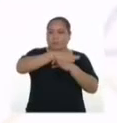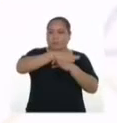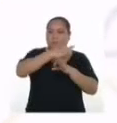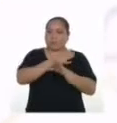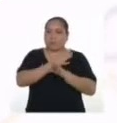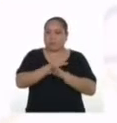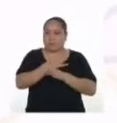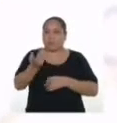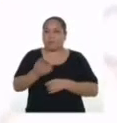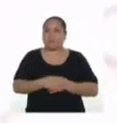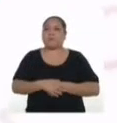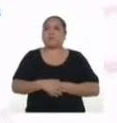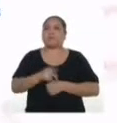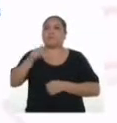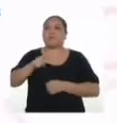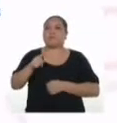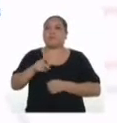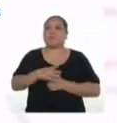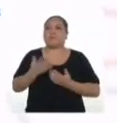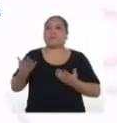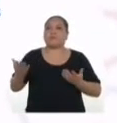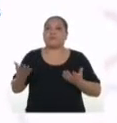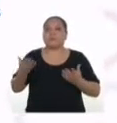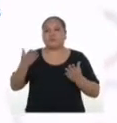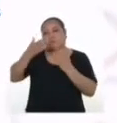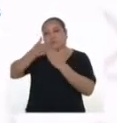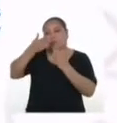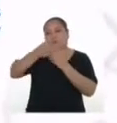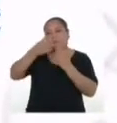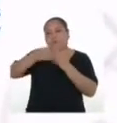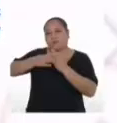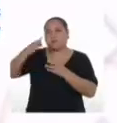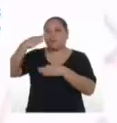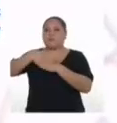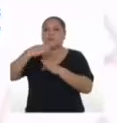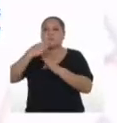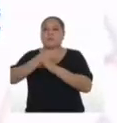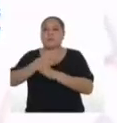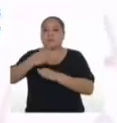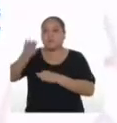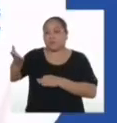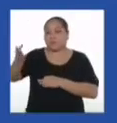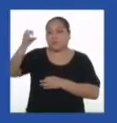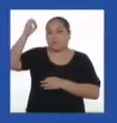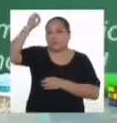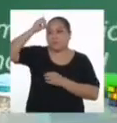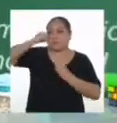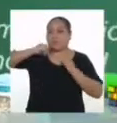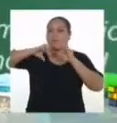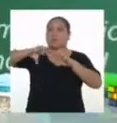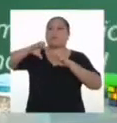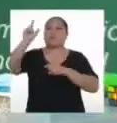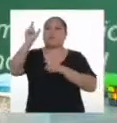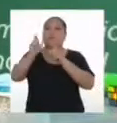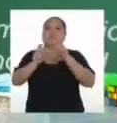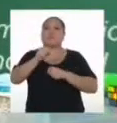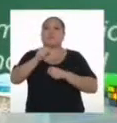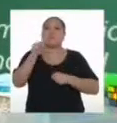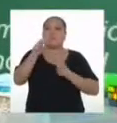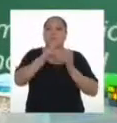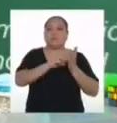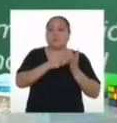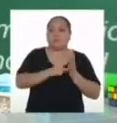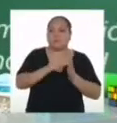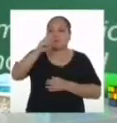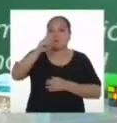y dinámica, los determinantes espaciales que inciden sobre las capacidades y oportunidades de las personas. Eso